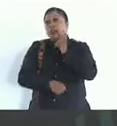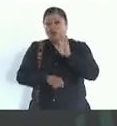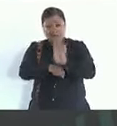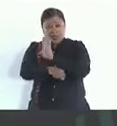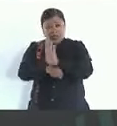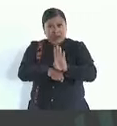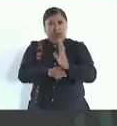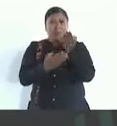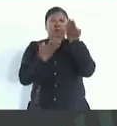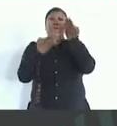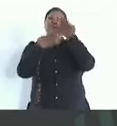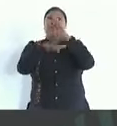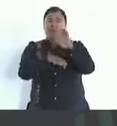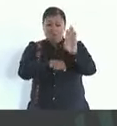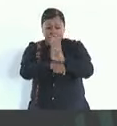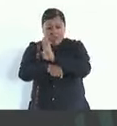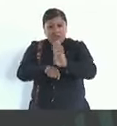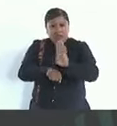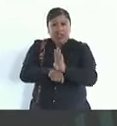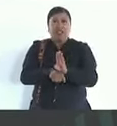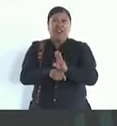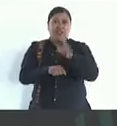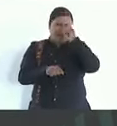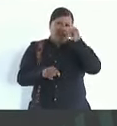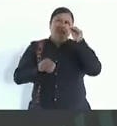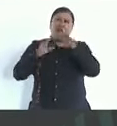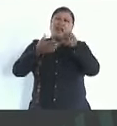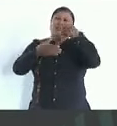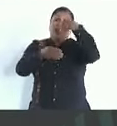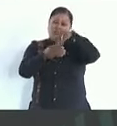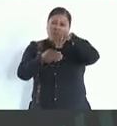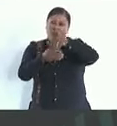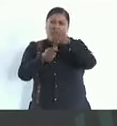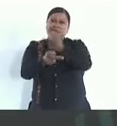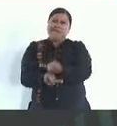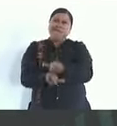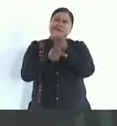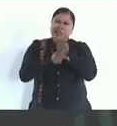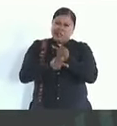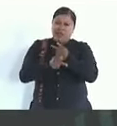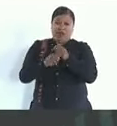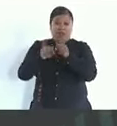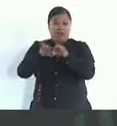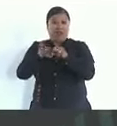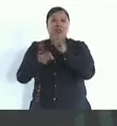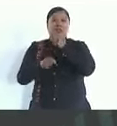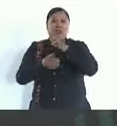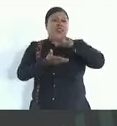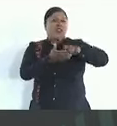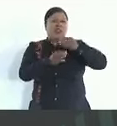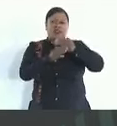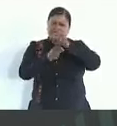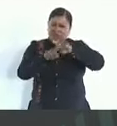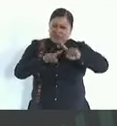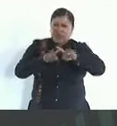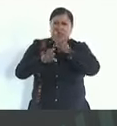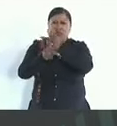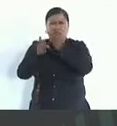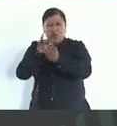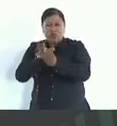Bienestar, la Cooperativa de Ahorro y Préstamo, la Cooperativa de Consumo, la Cooperativa